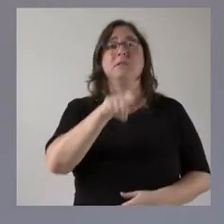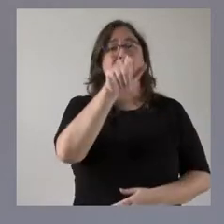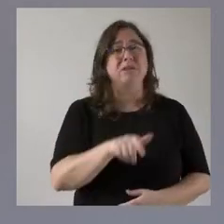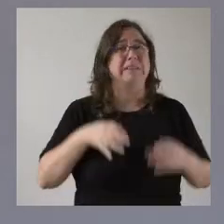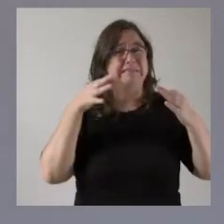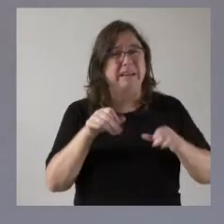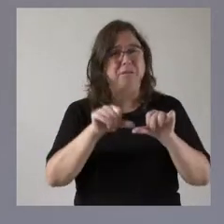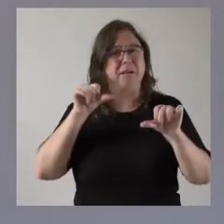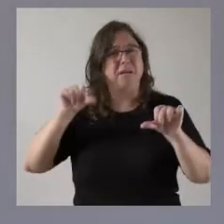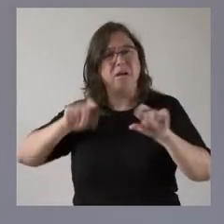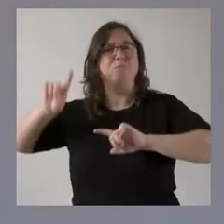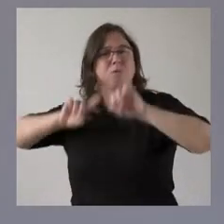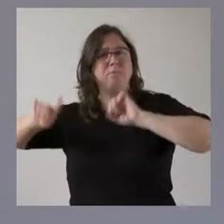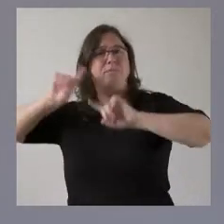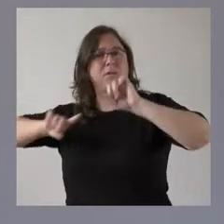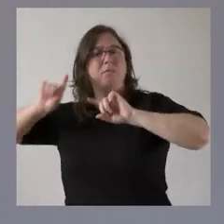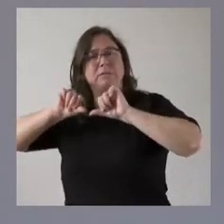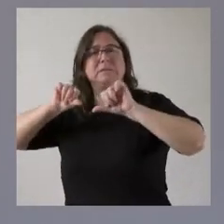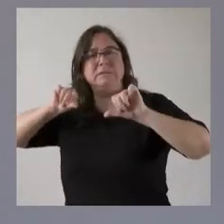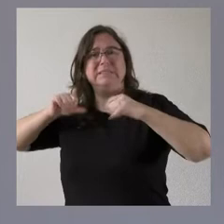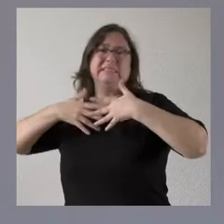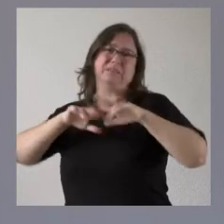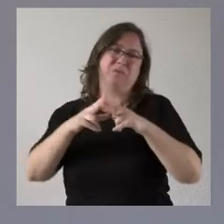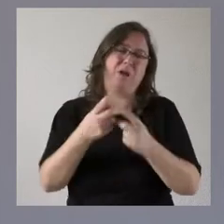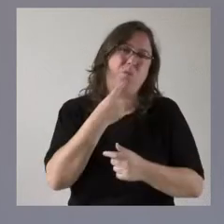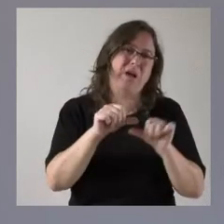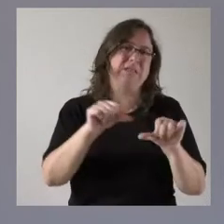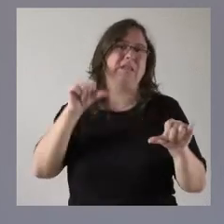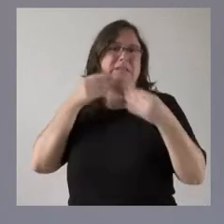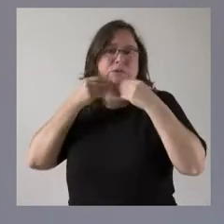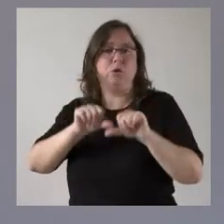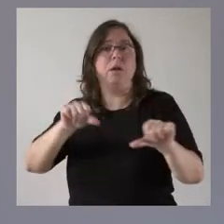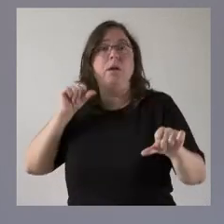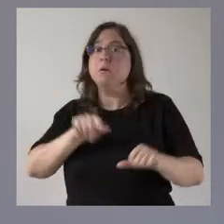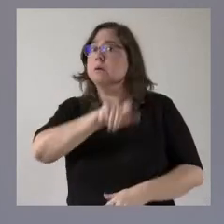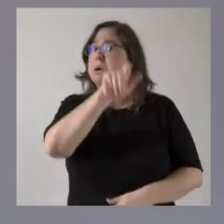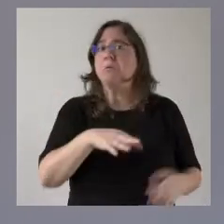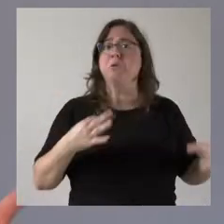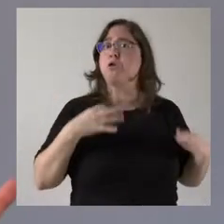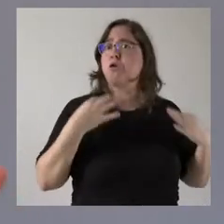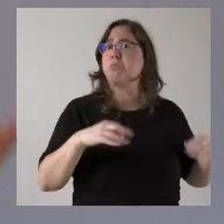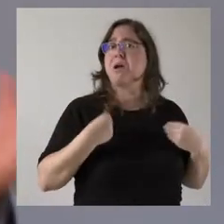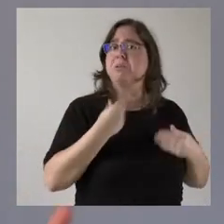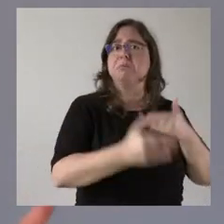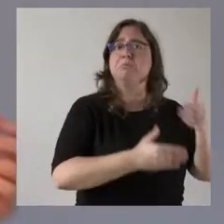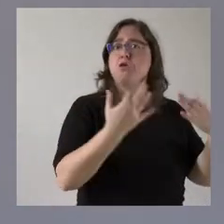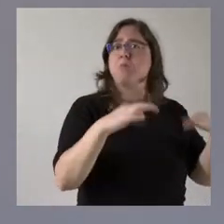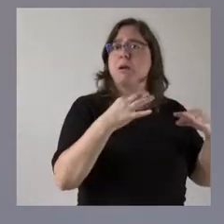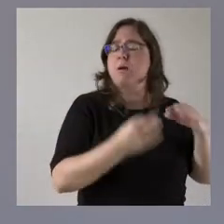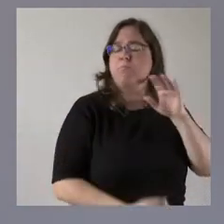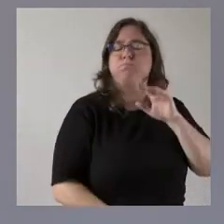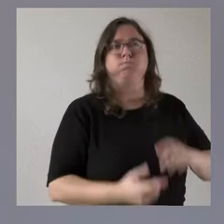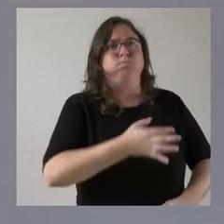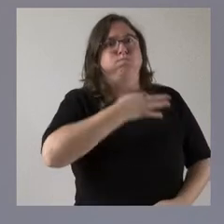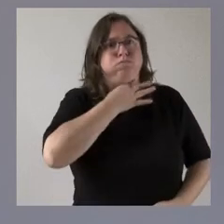han tenido problemas de integración en la sociedad sino hacia aquellas otras personas que teniendo una renta media pues tienen especiales